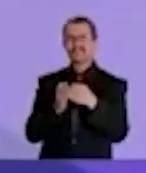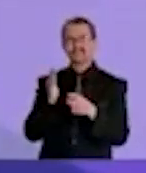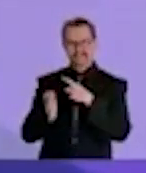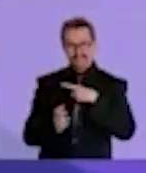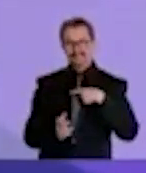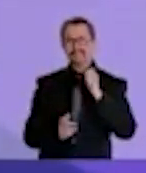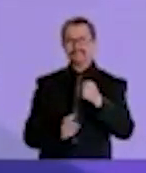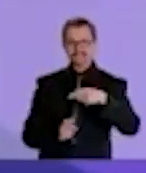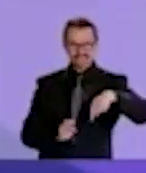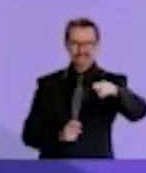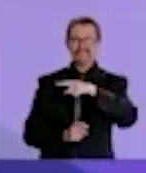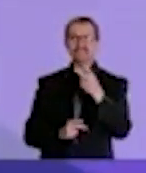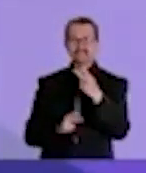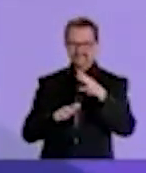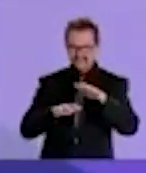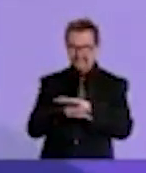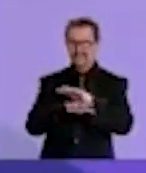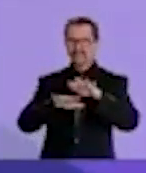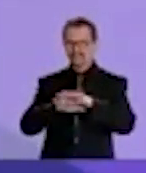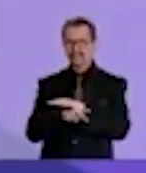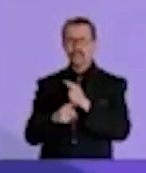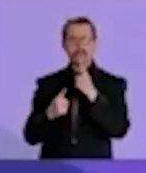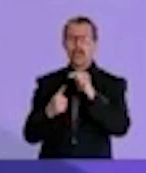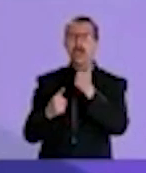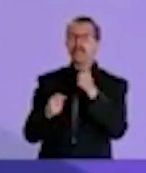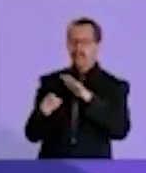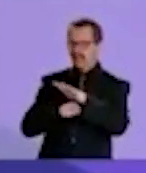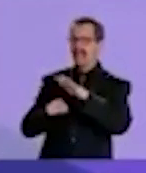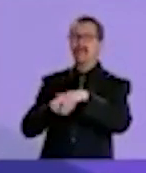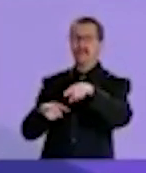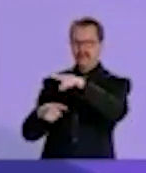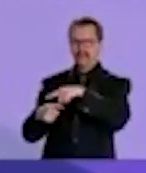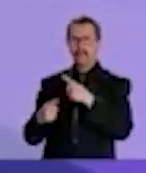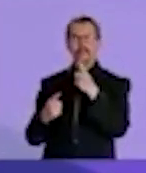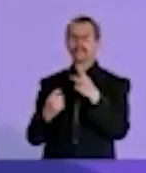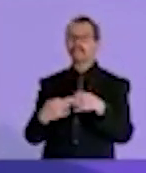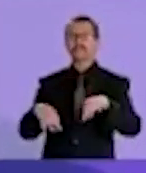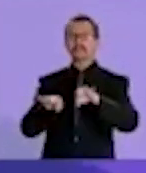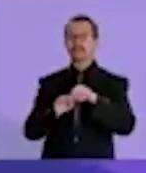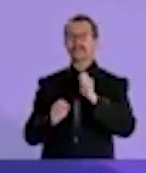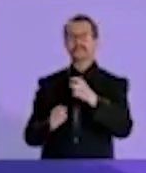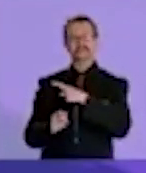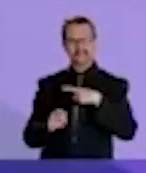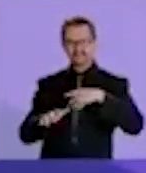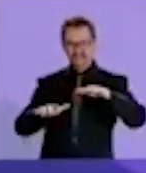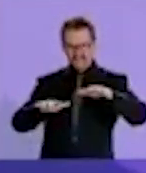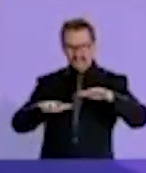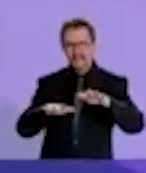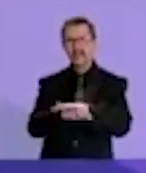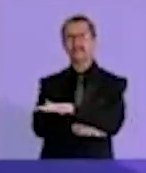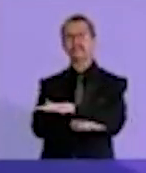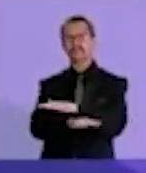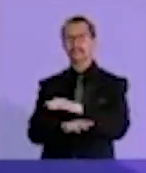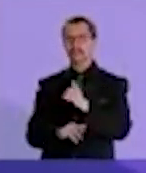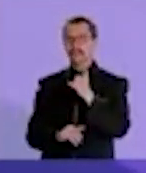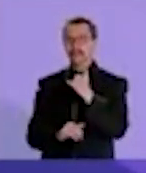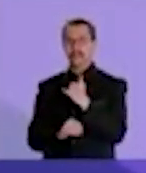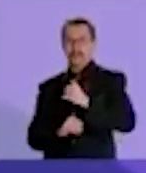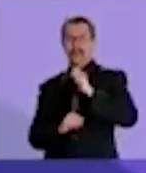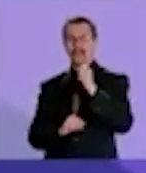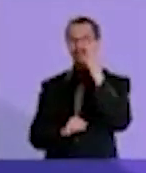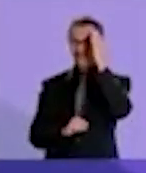león es que haya una transformación un cambio hacer a un lado a la mafia del poder a la banda